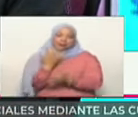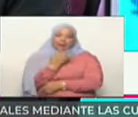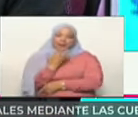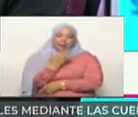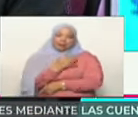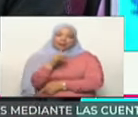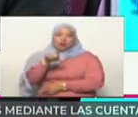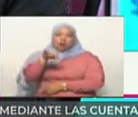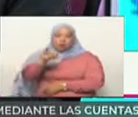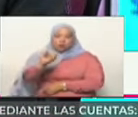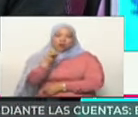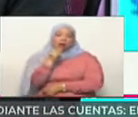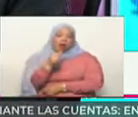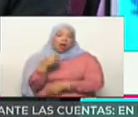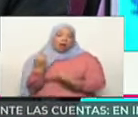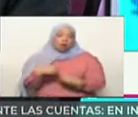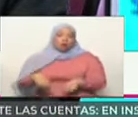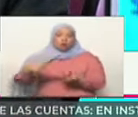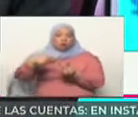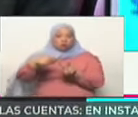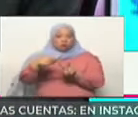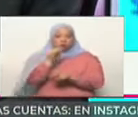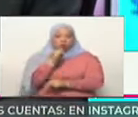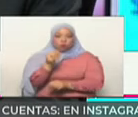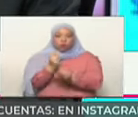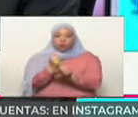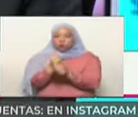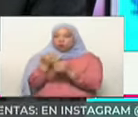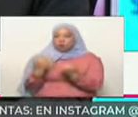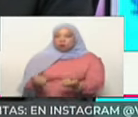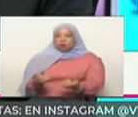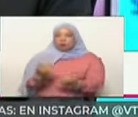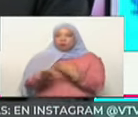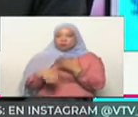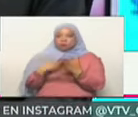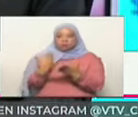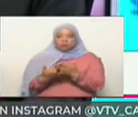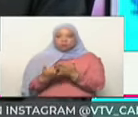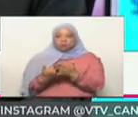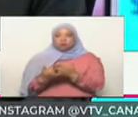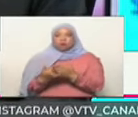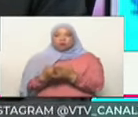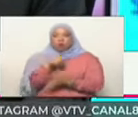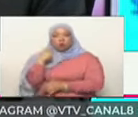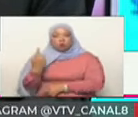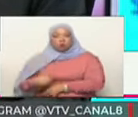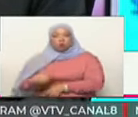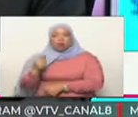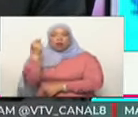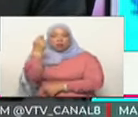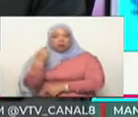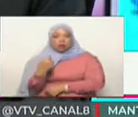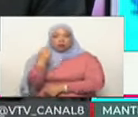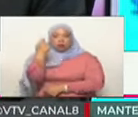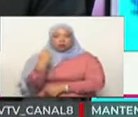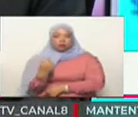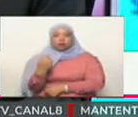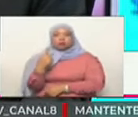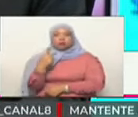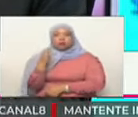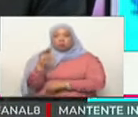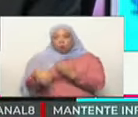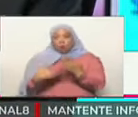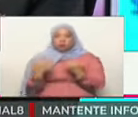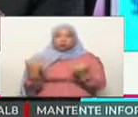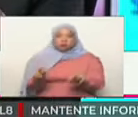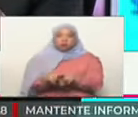de Televisión. Y estuve informado en tiempo real, llamé desde Rusia al diputado Pedro Infante